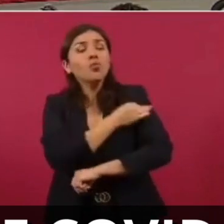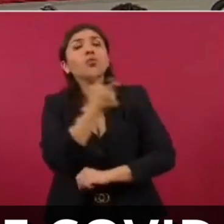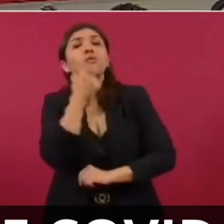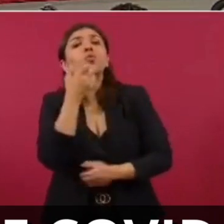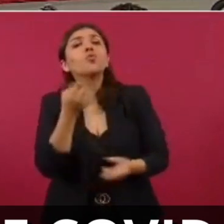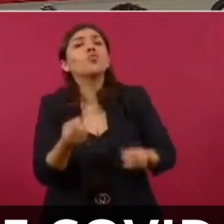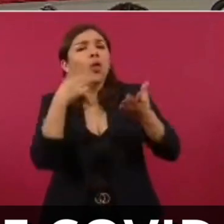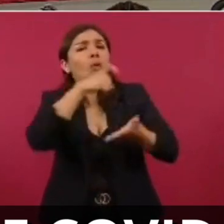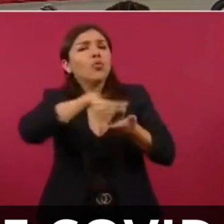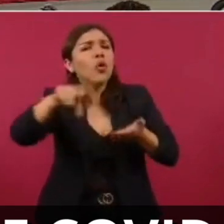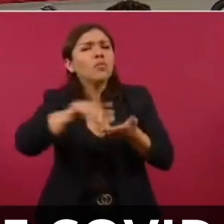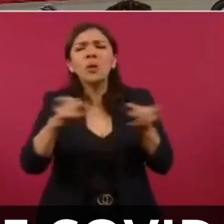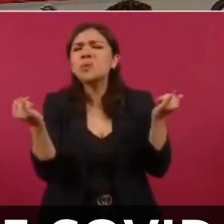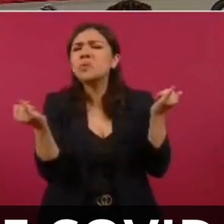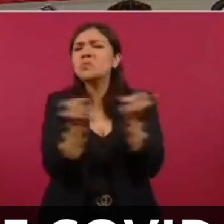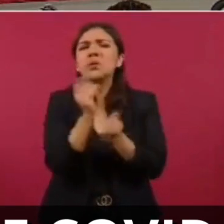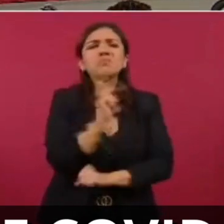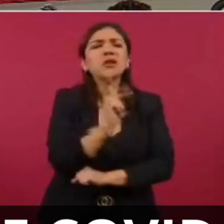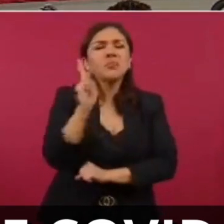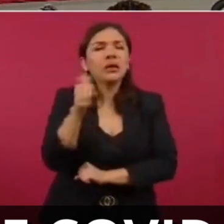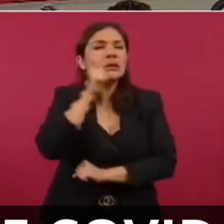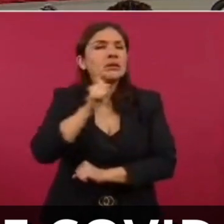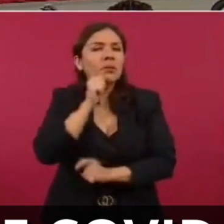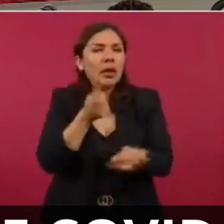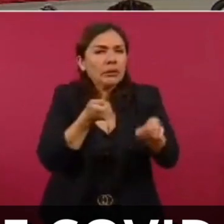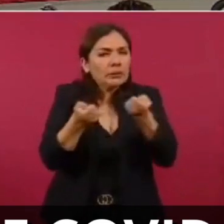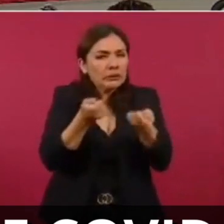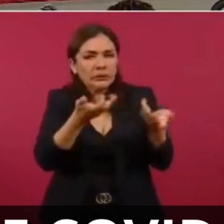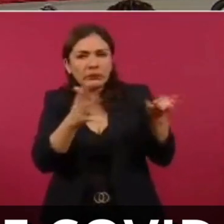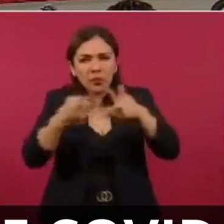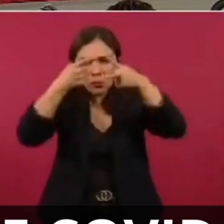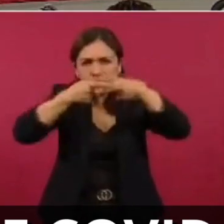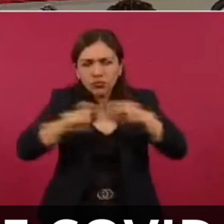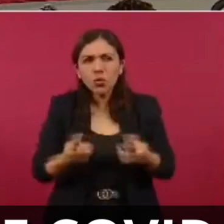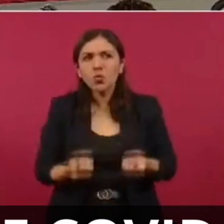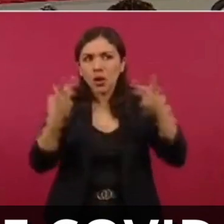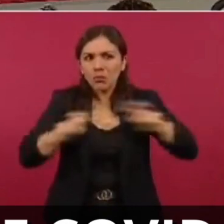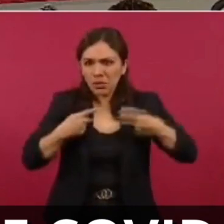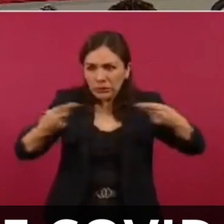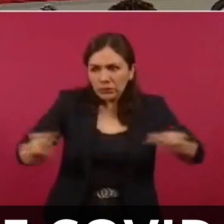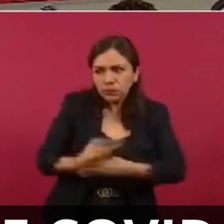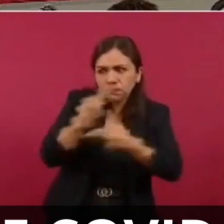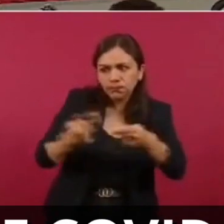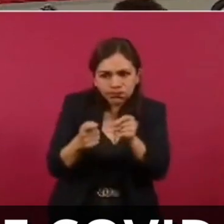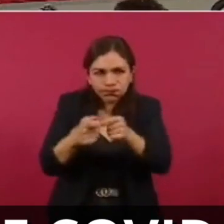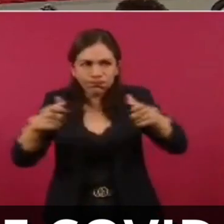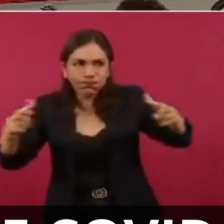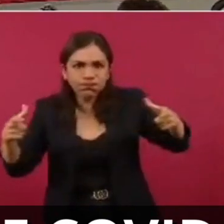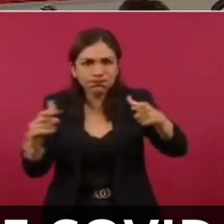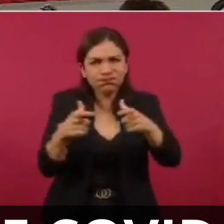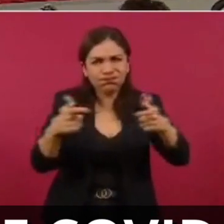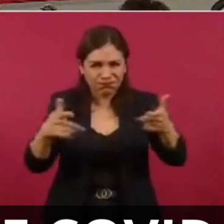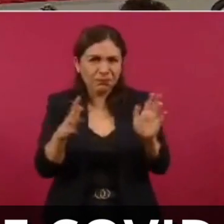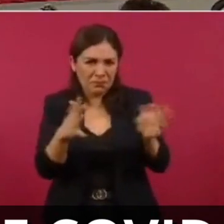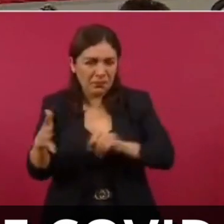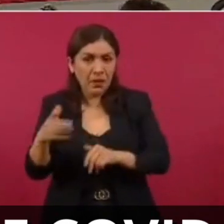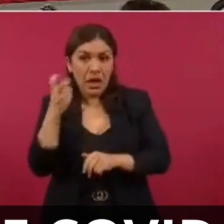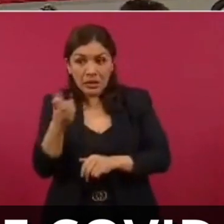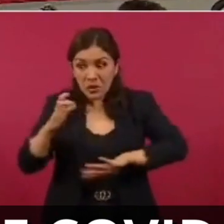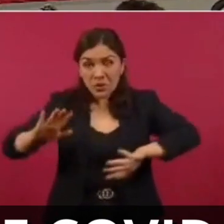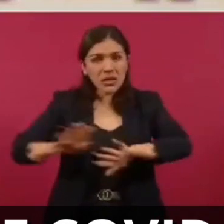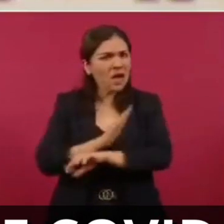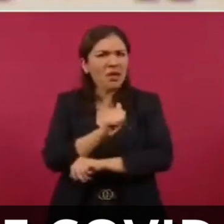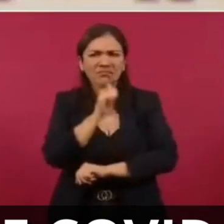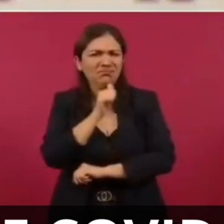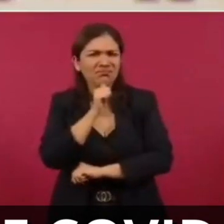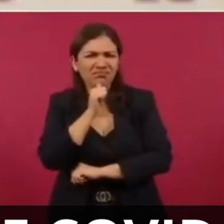solía tener. Desde luego siempre se ajusta por el tamaño creciente de la población y la cantidad no ha variado. Las